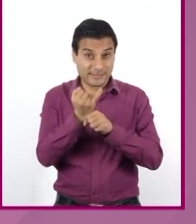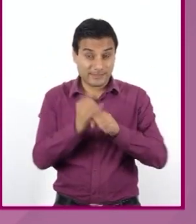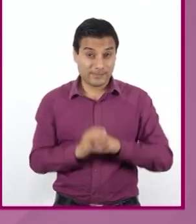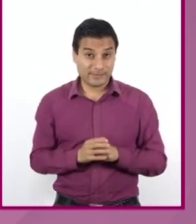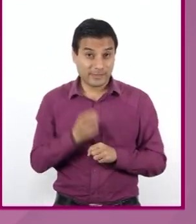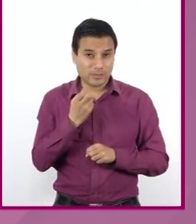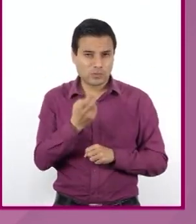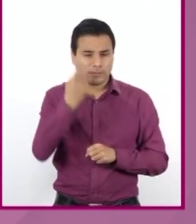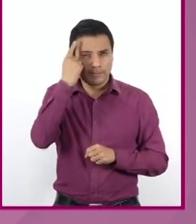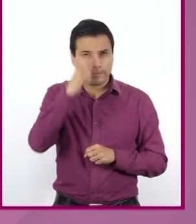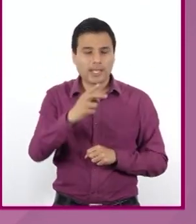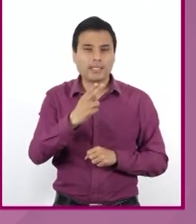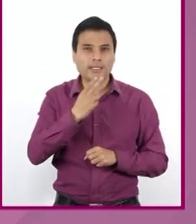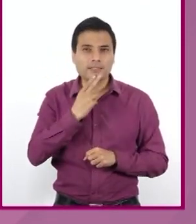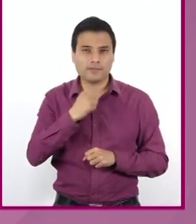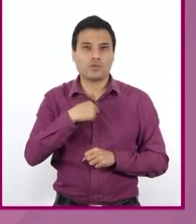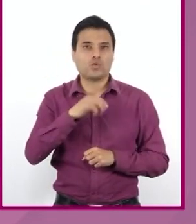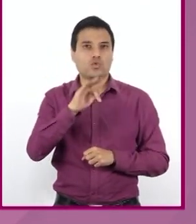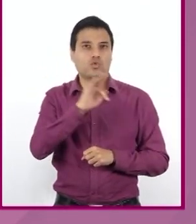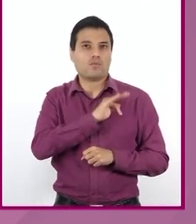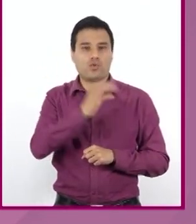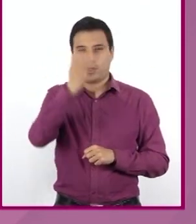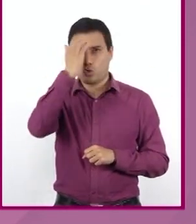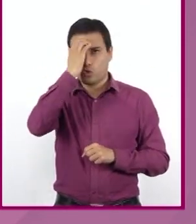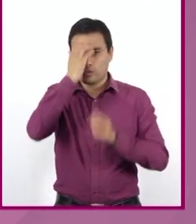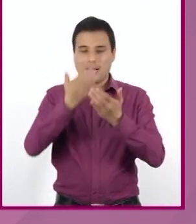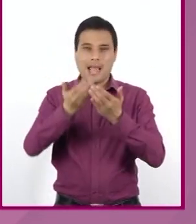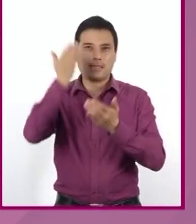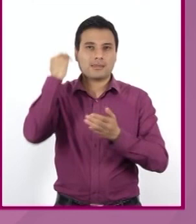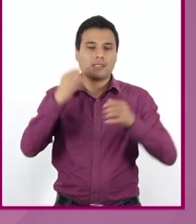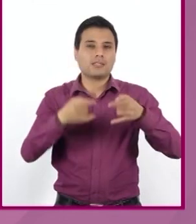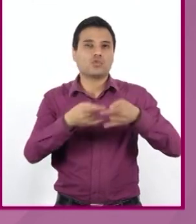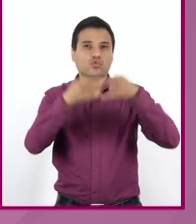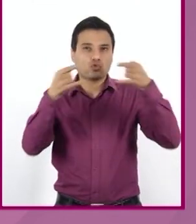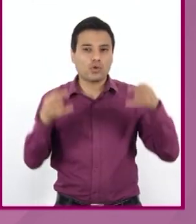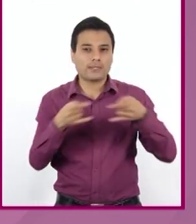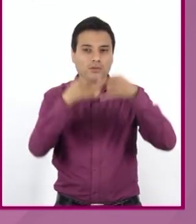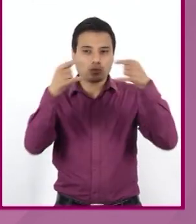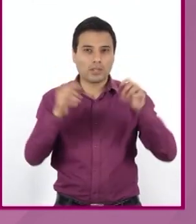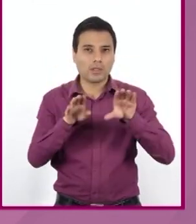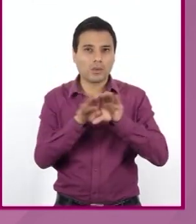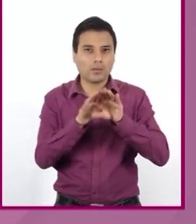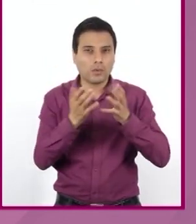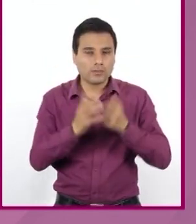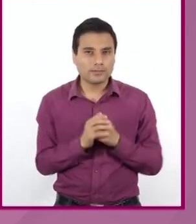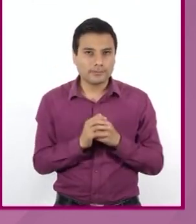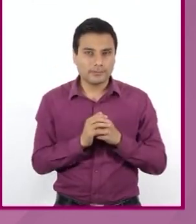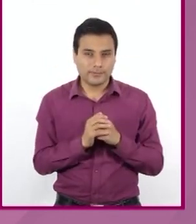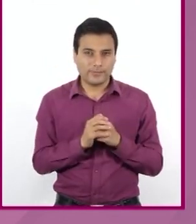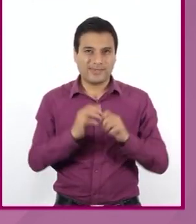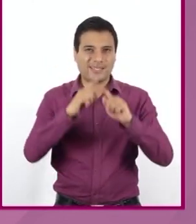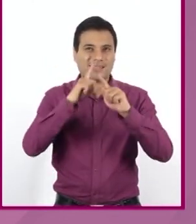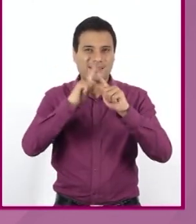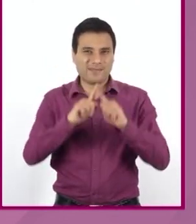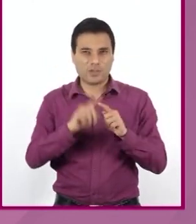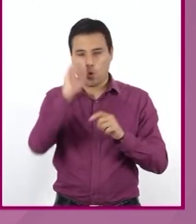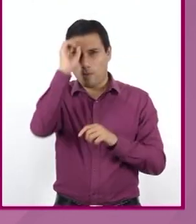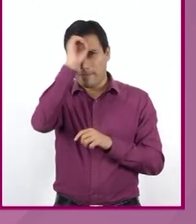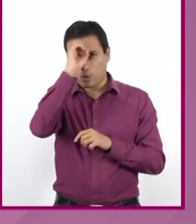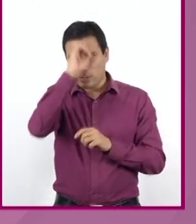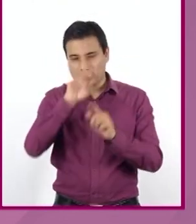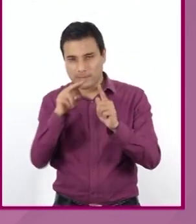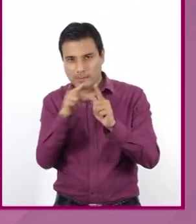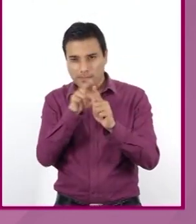nos permite analizar testimonios históricos para argumentar y contrastar diferentes versiones e interpretaciones de un